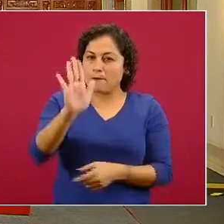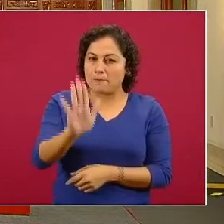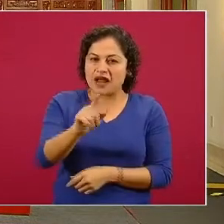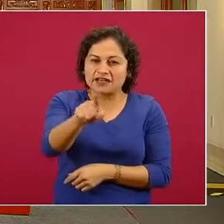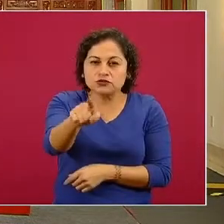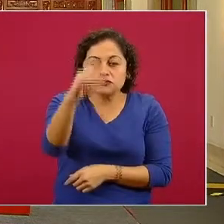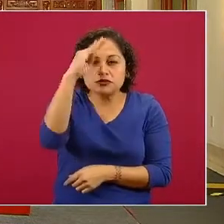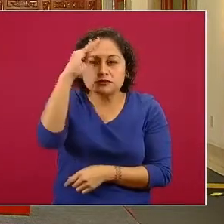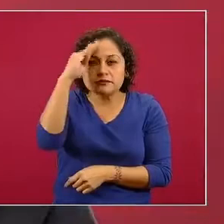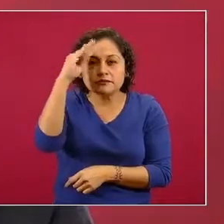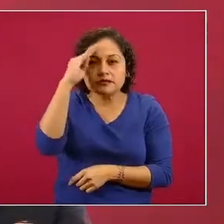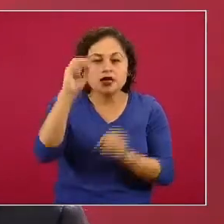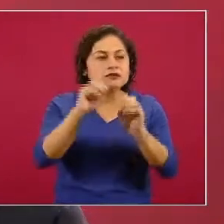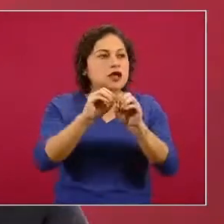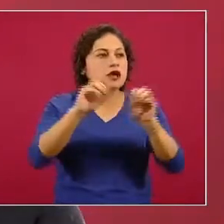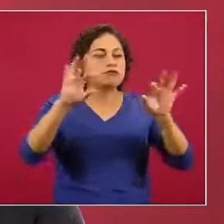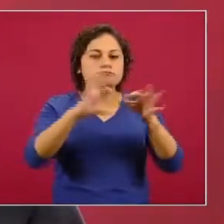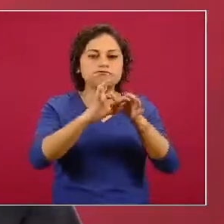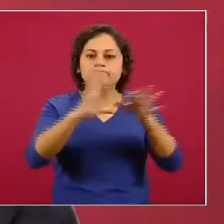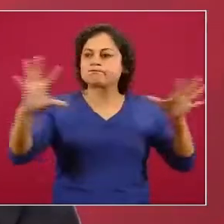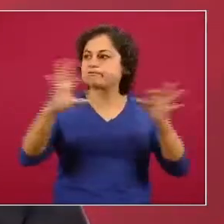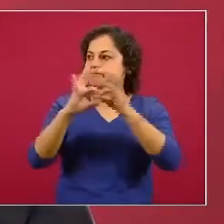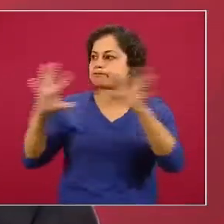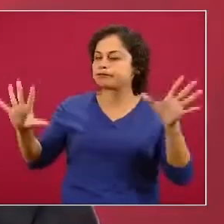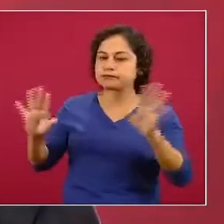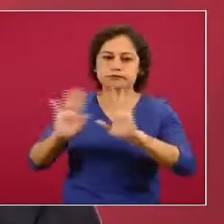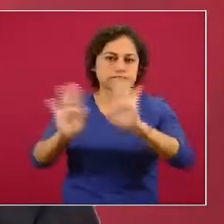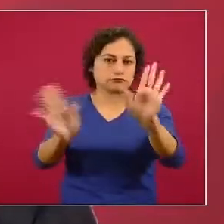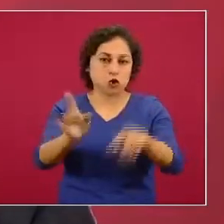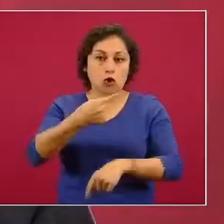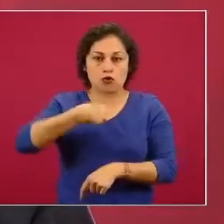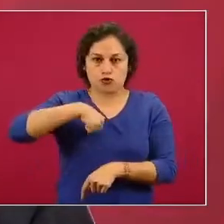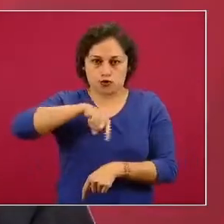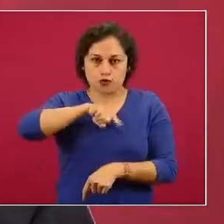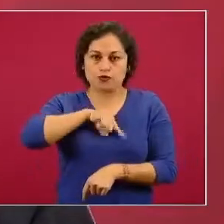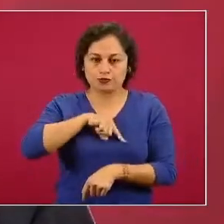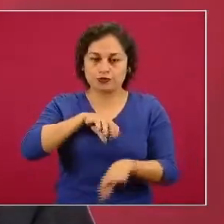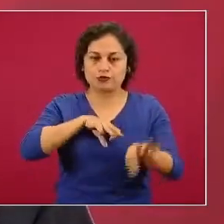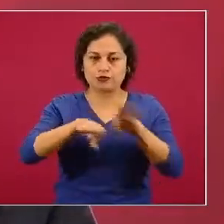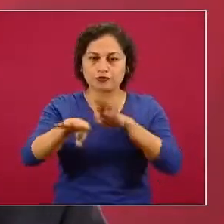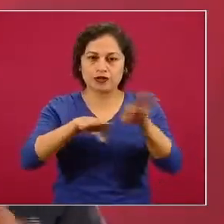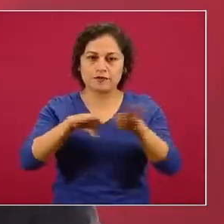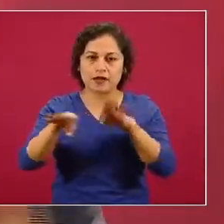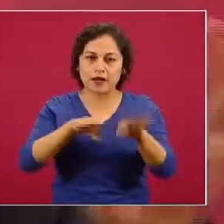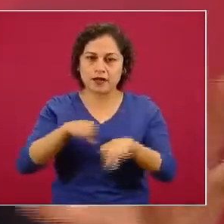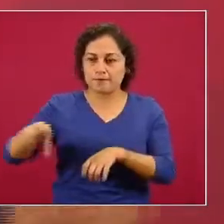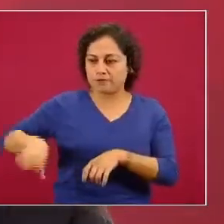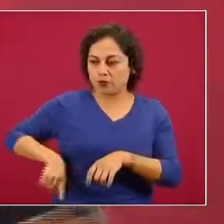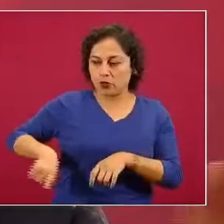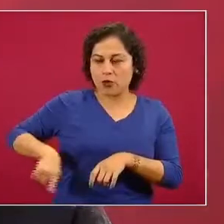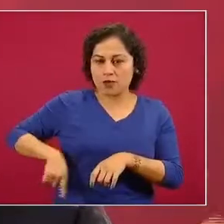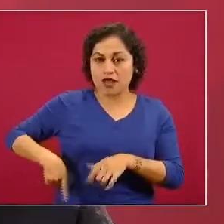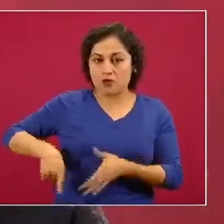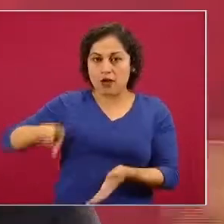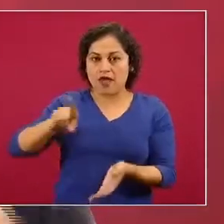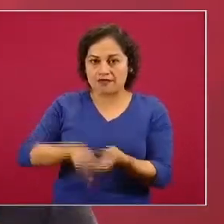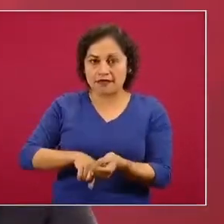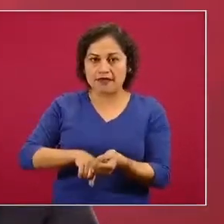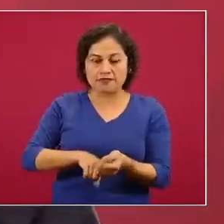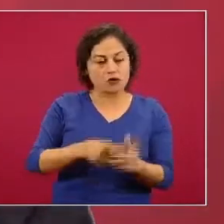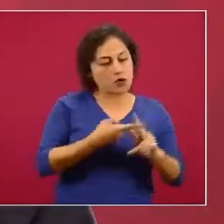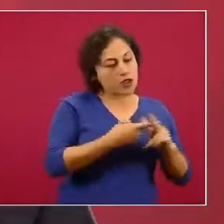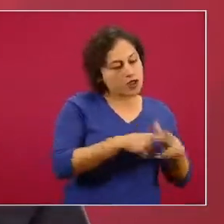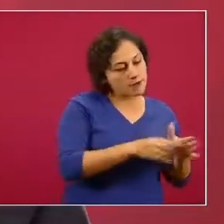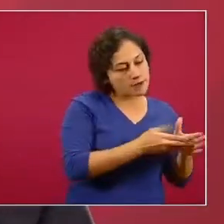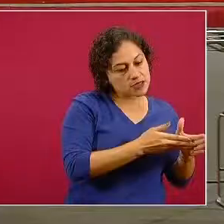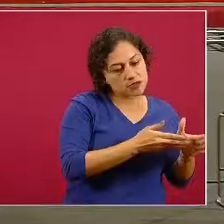elementos sueltos. Quienes lo estamos trabajando desde el gobierno, desde el inicio de la epidemia, pues las vemos cada pieza cómo tiene una